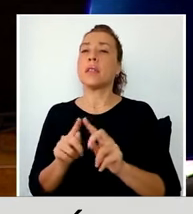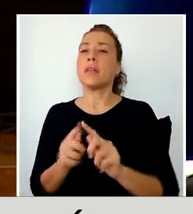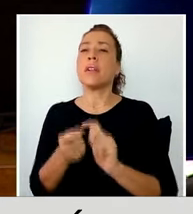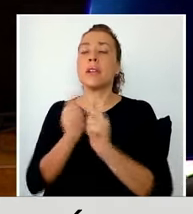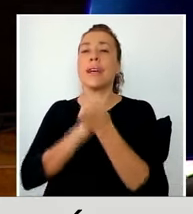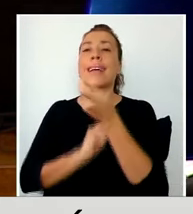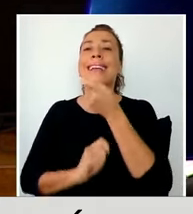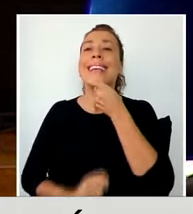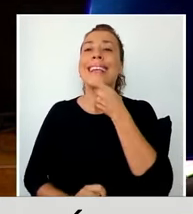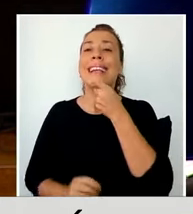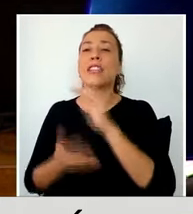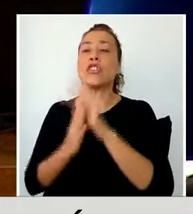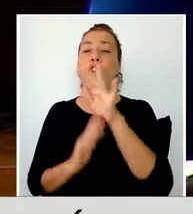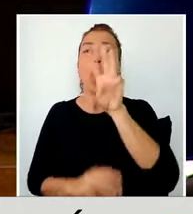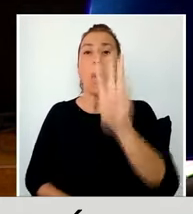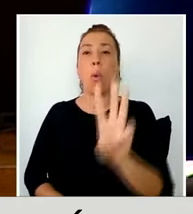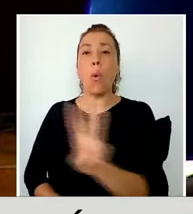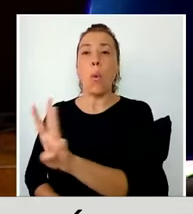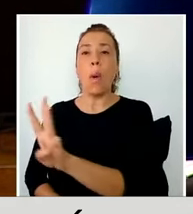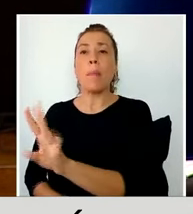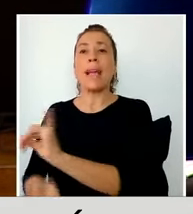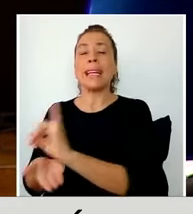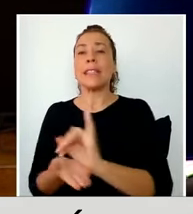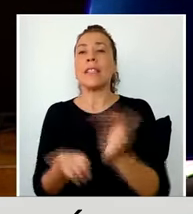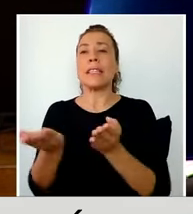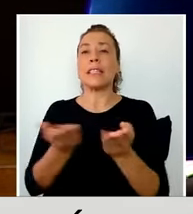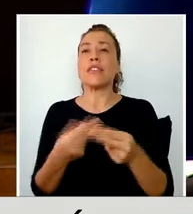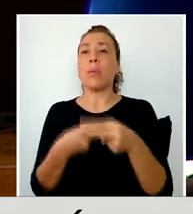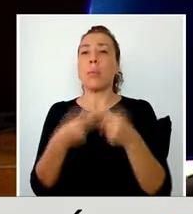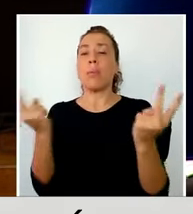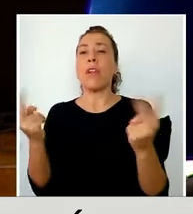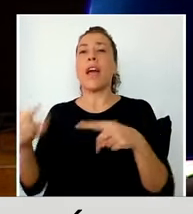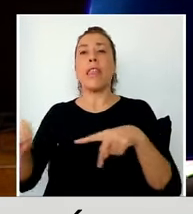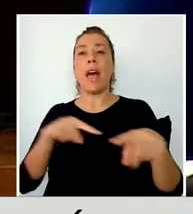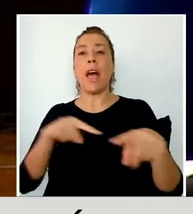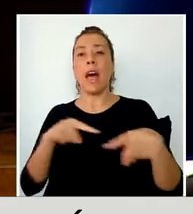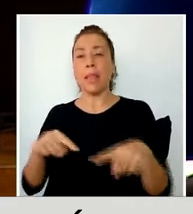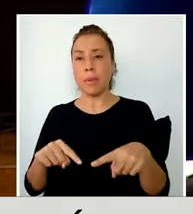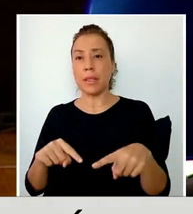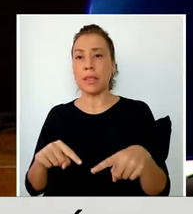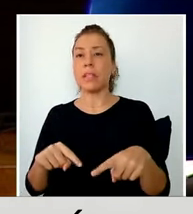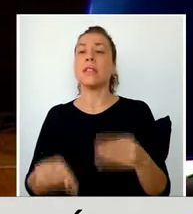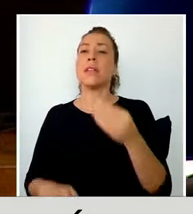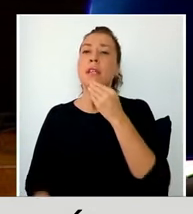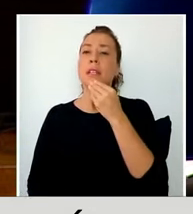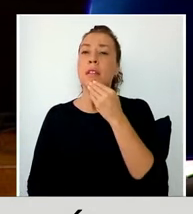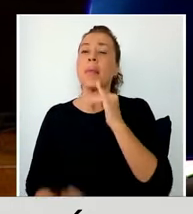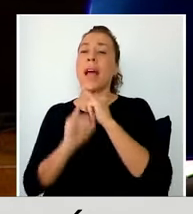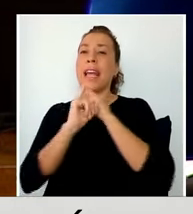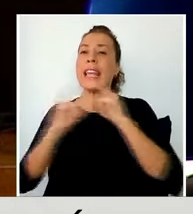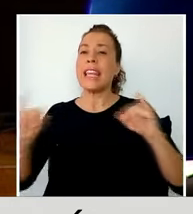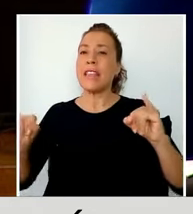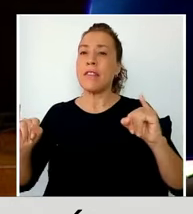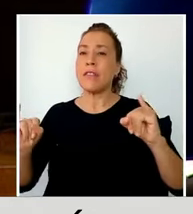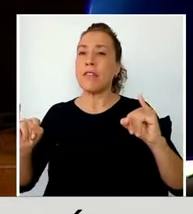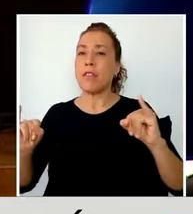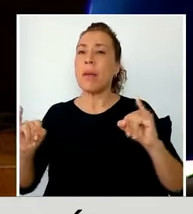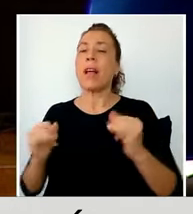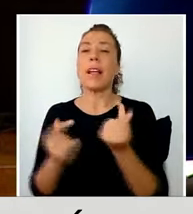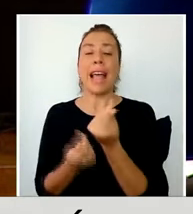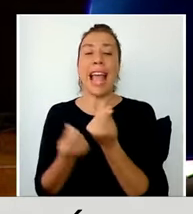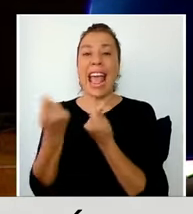todas las páginas web de instituciones y servicios públicos de la Administración así como de la información y cifras económicas oficiales